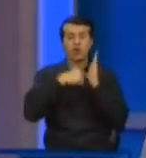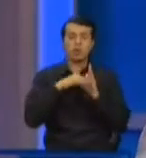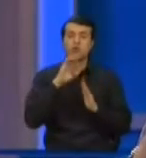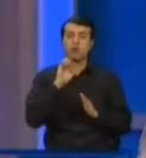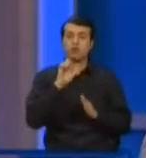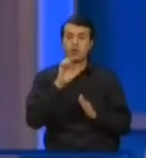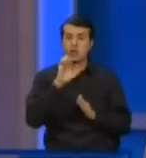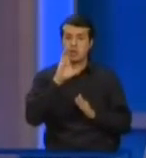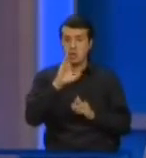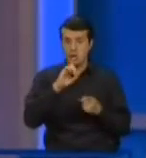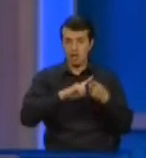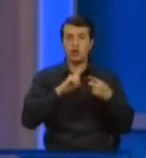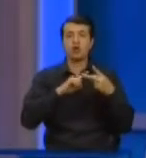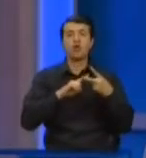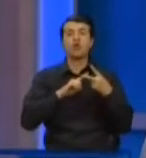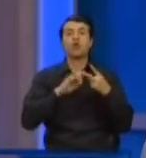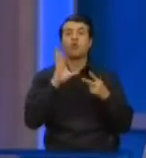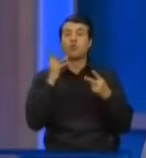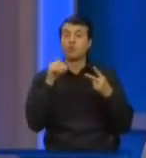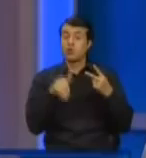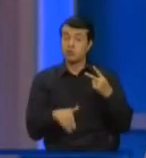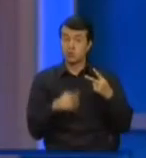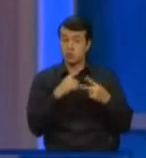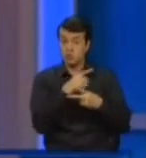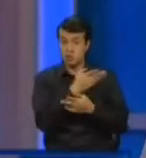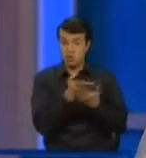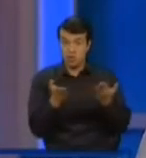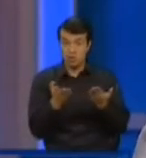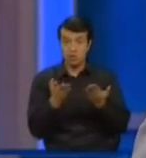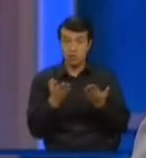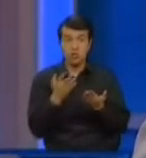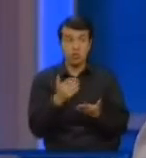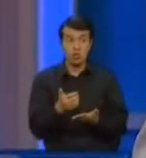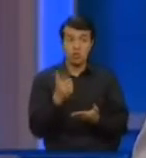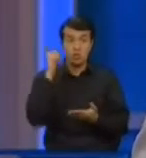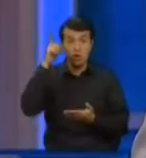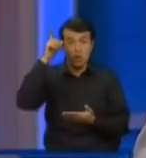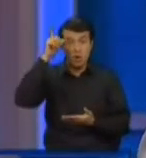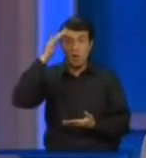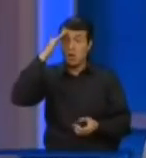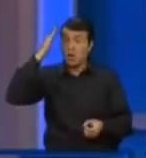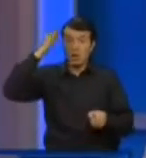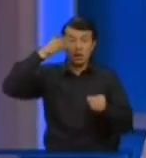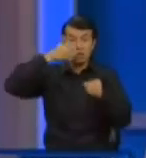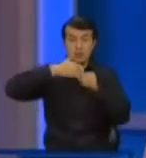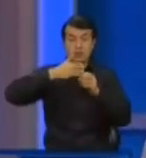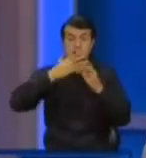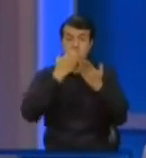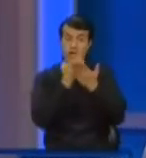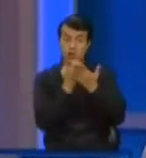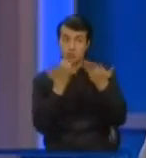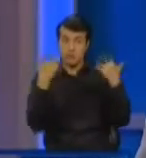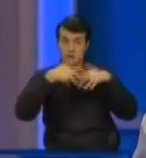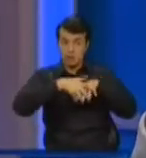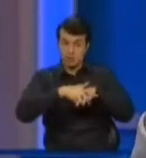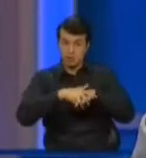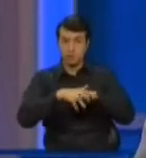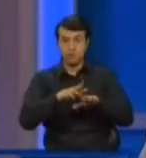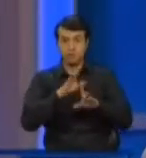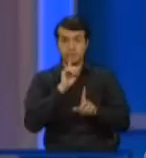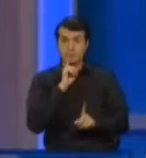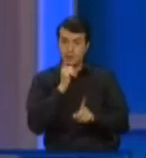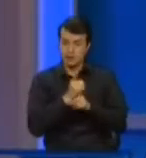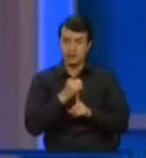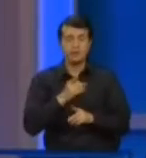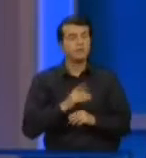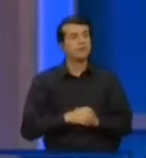UNASUR, que no necesariamente están desarrollando lógicas en la dirección que tú planteas, que debería ser efectivamente la correcta. Pero ese debería ser